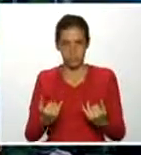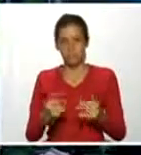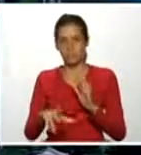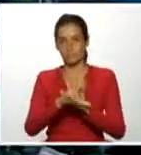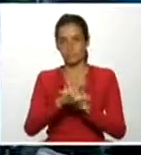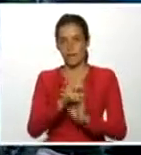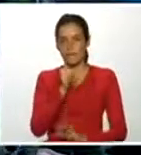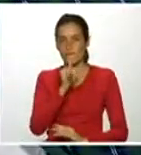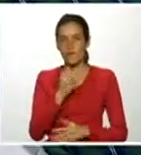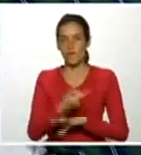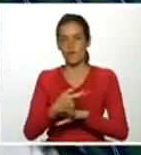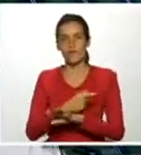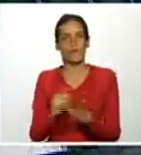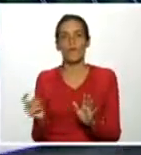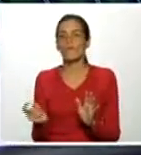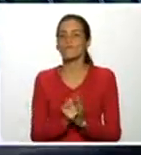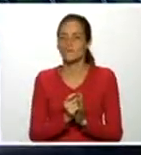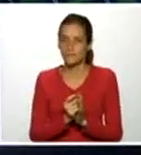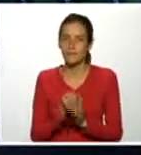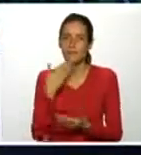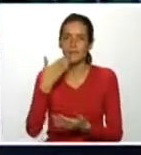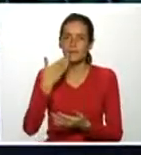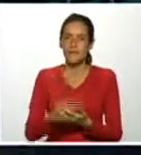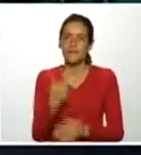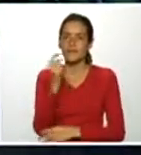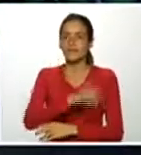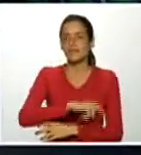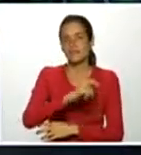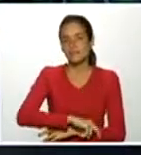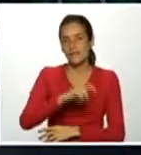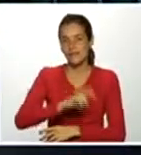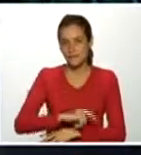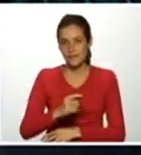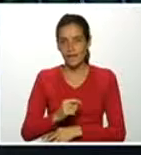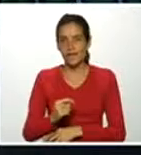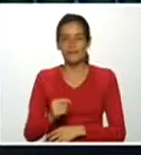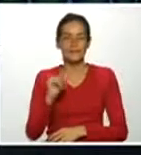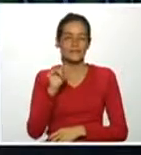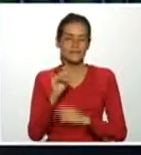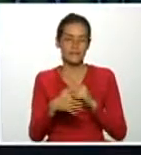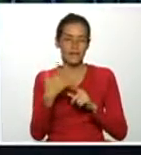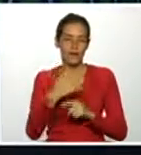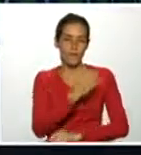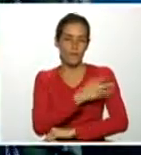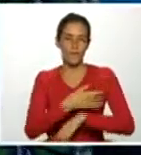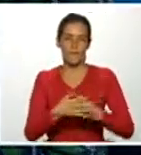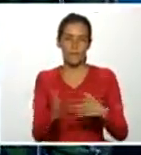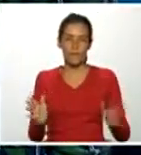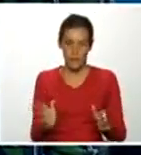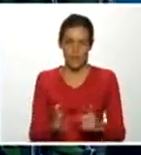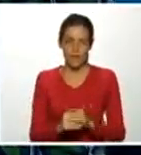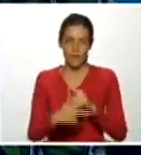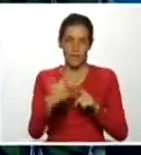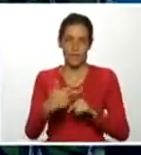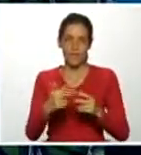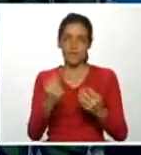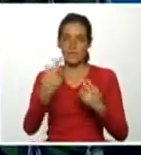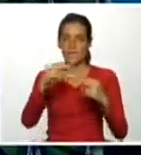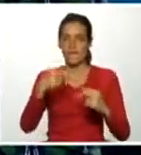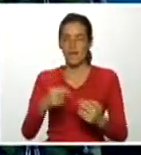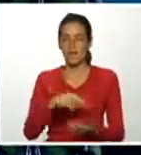ley de infogobierno concretamente se plantea la necesidad de que en los 5 poderes públicos y en los 3 niveles de